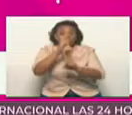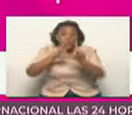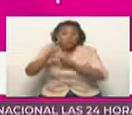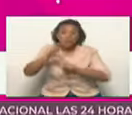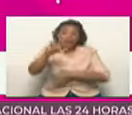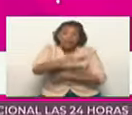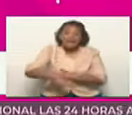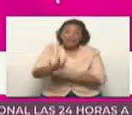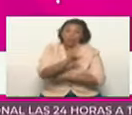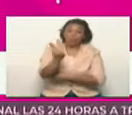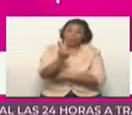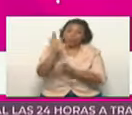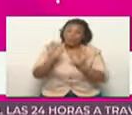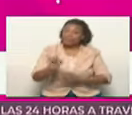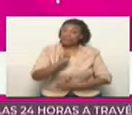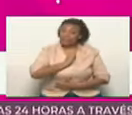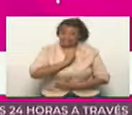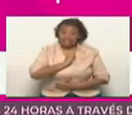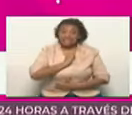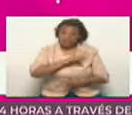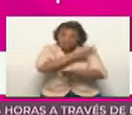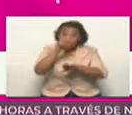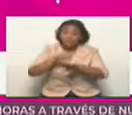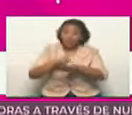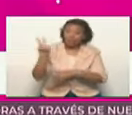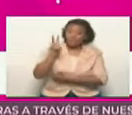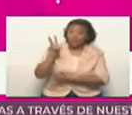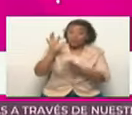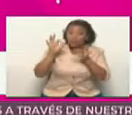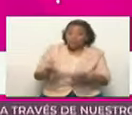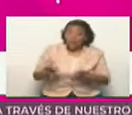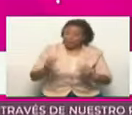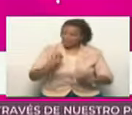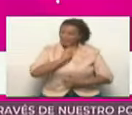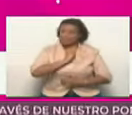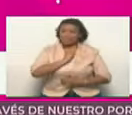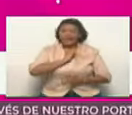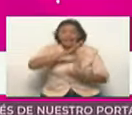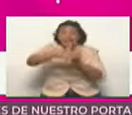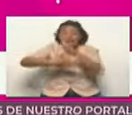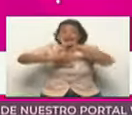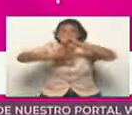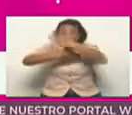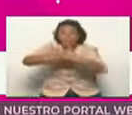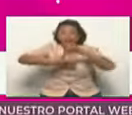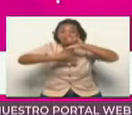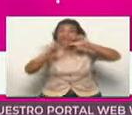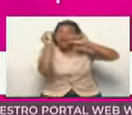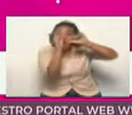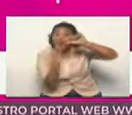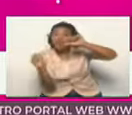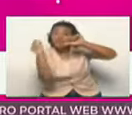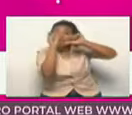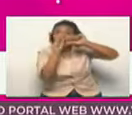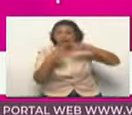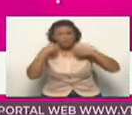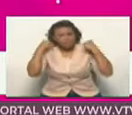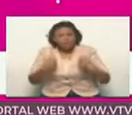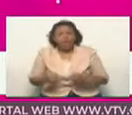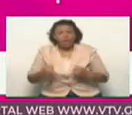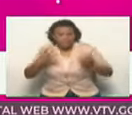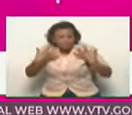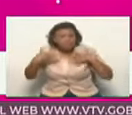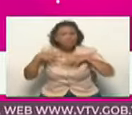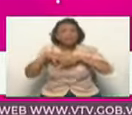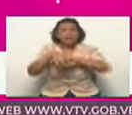cultural, de lo que es la identidad nacional venezolana y nuestra identidad latinoamericana caribeña, tenemos la gran fortaleza para